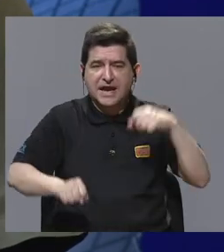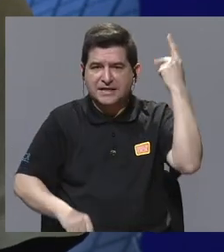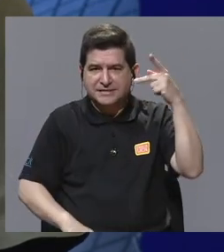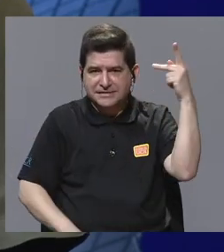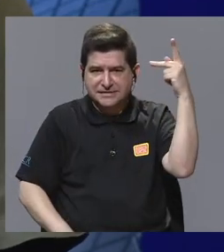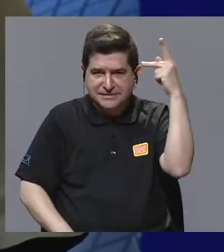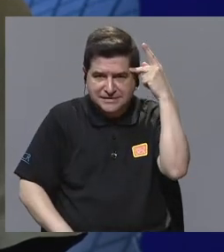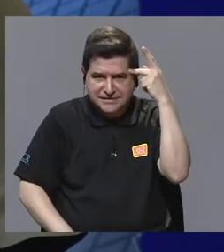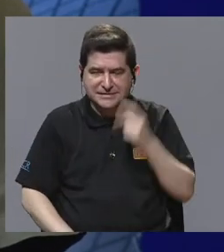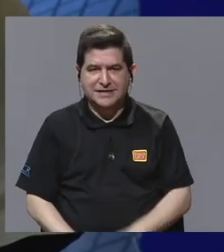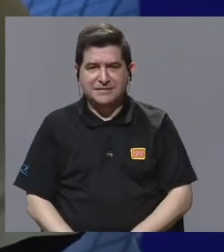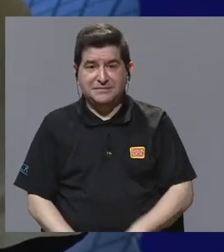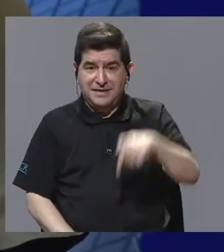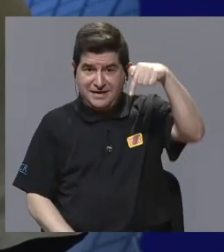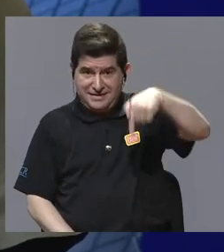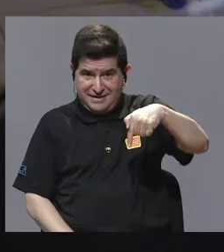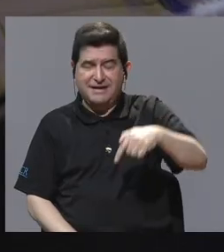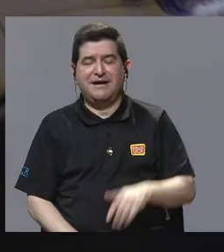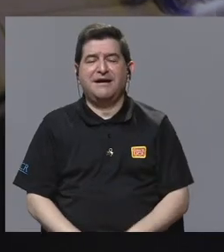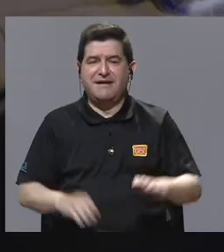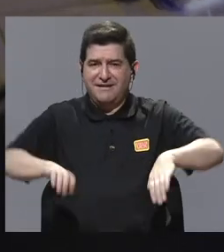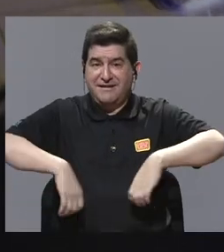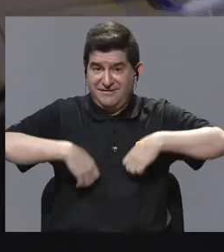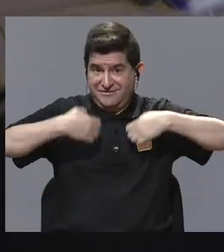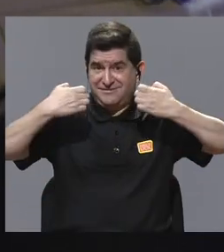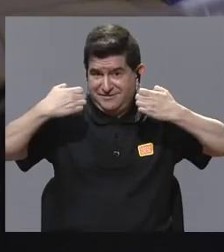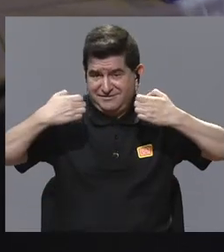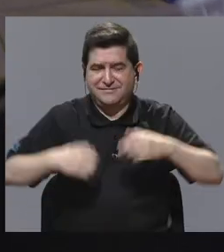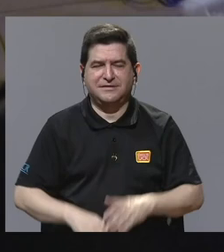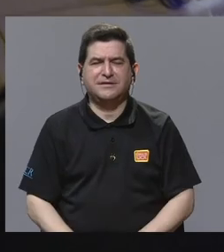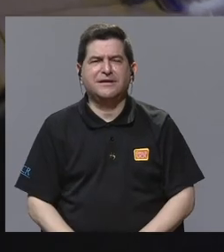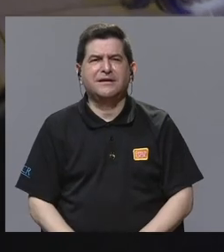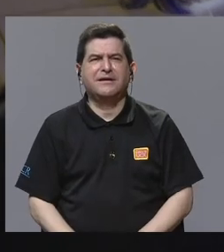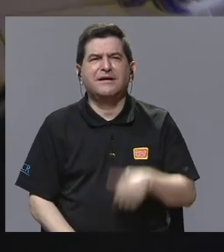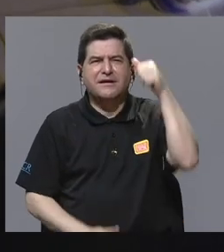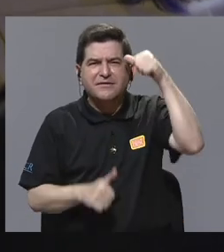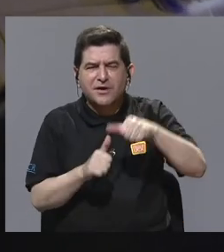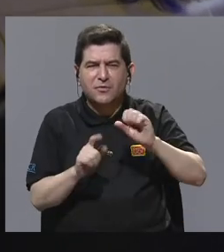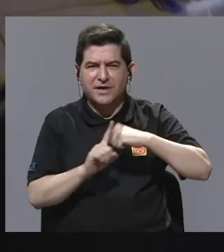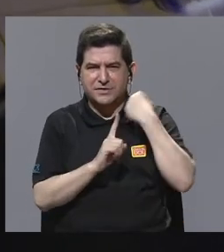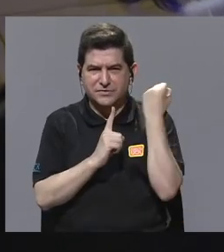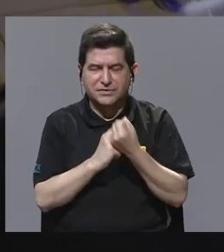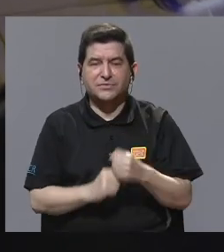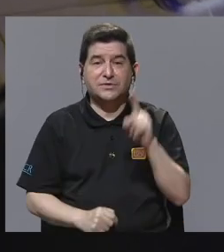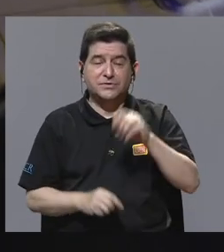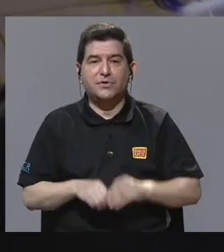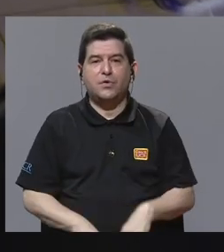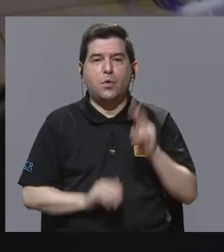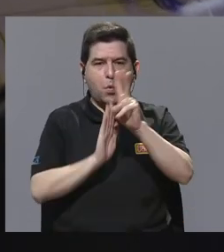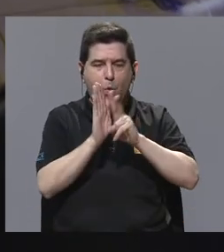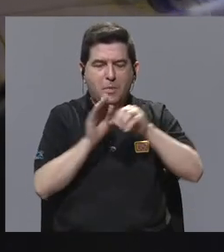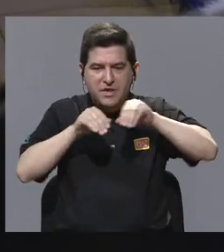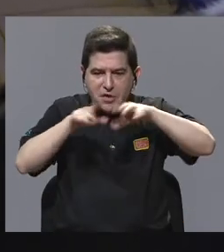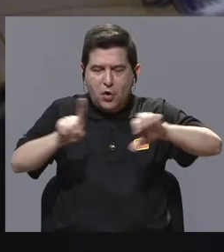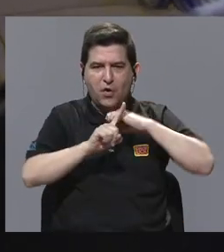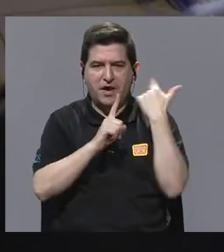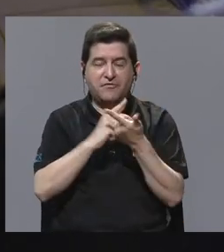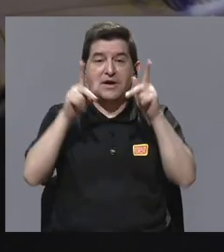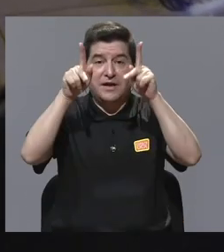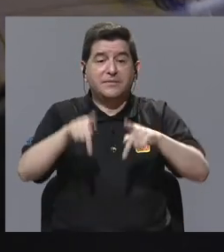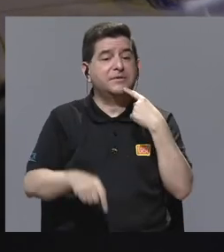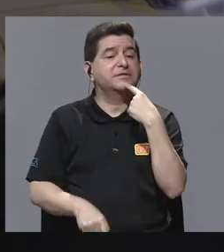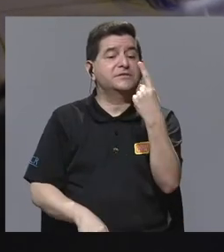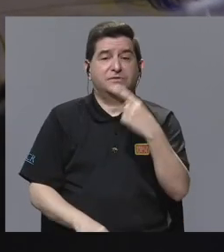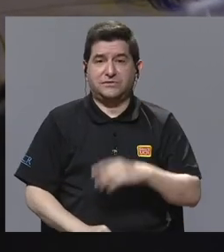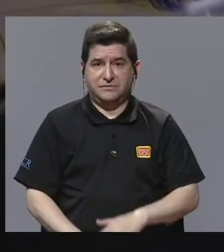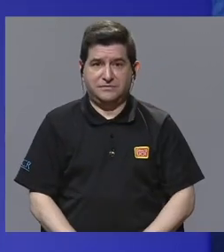existe. Recuerdo que el detonante principal fue un video de redes sociales en el que alguna persona decía que